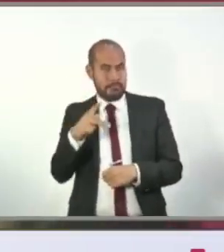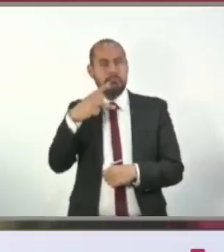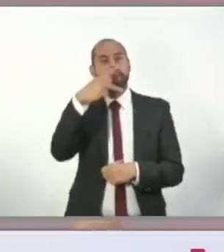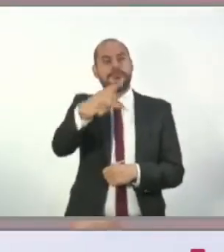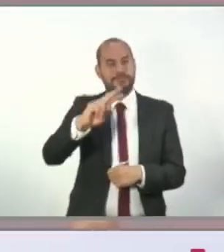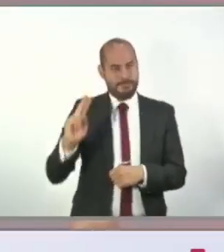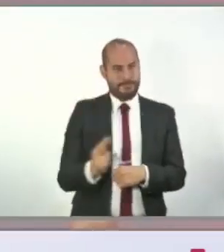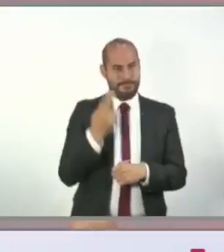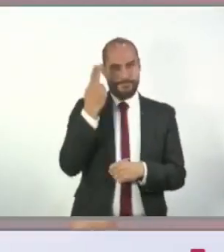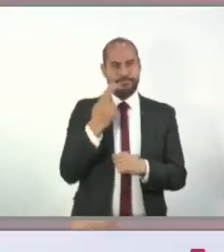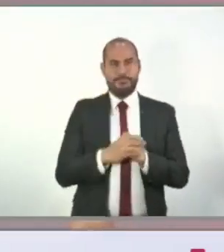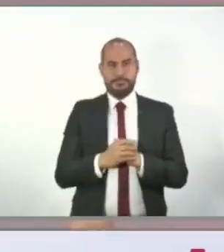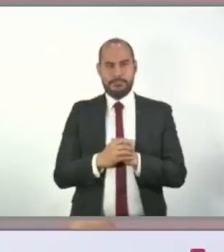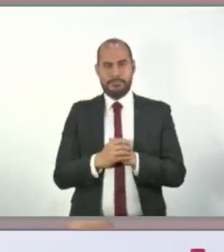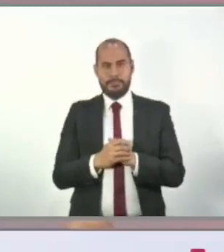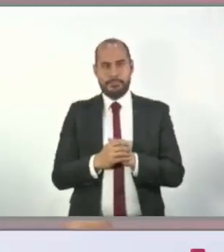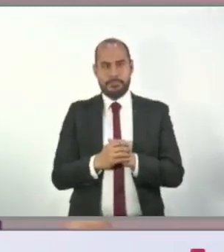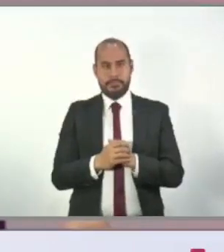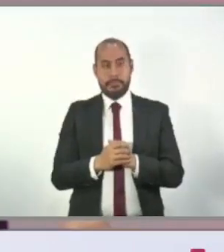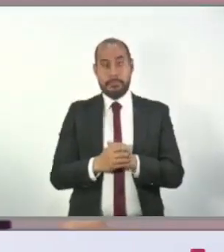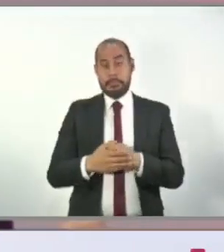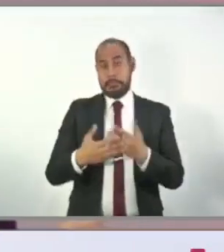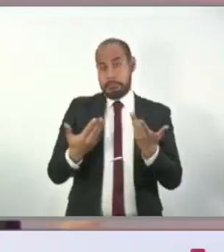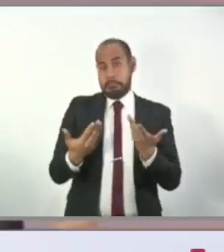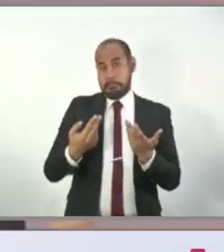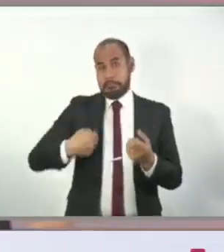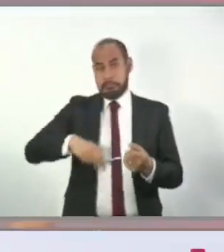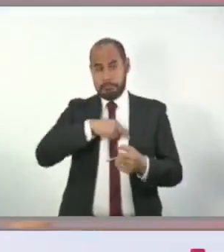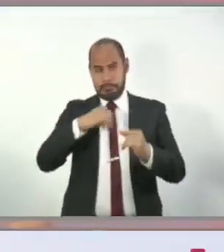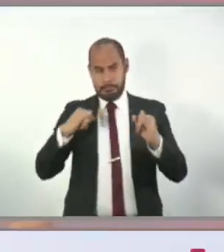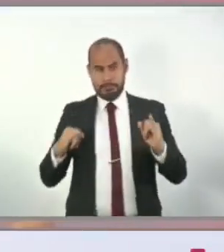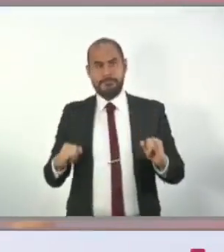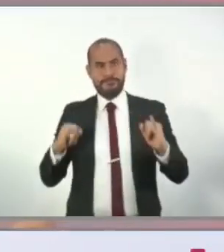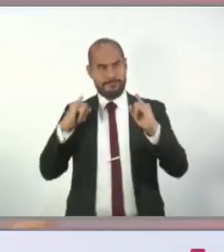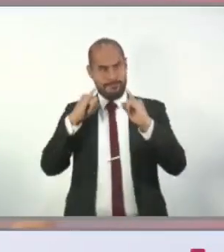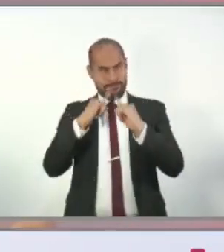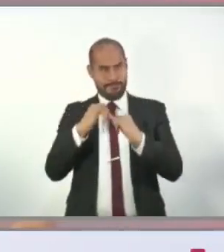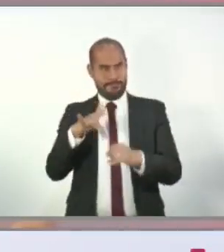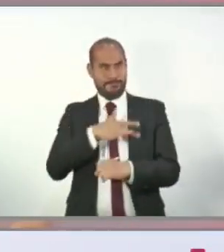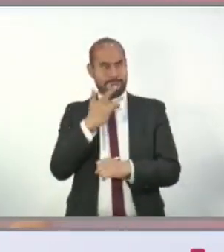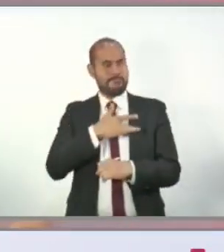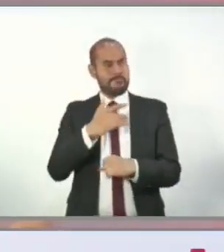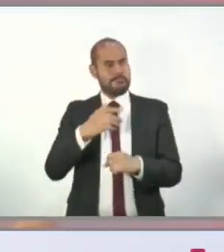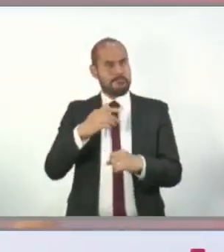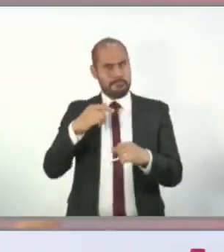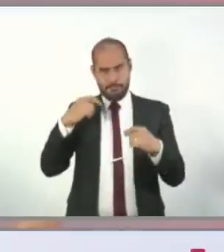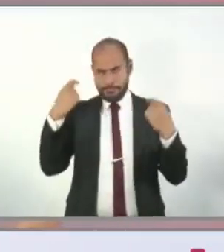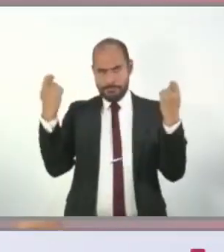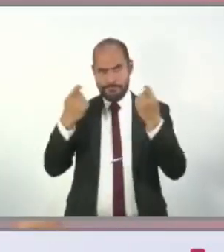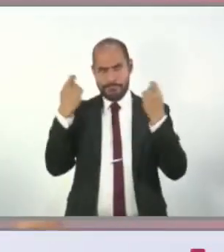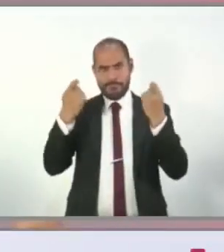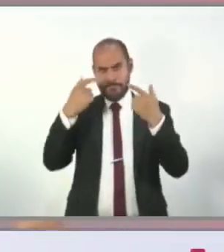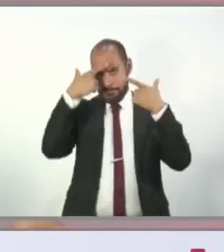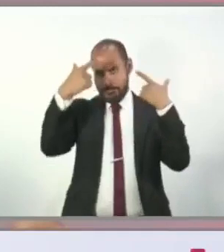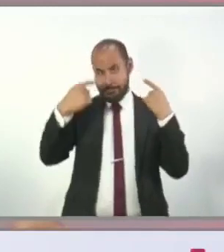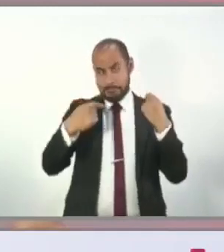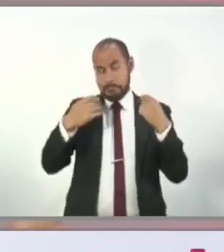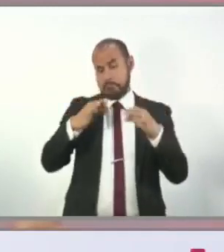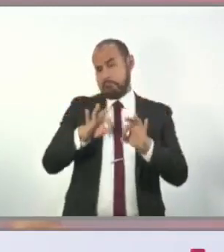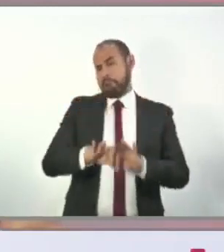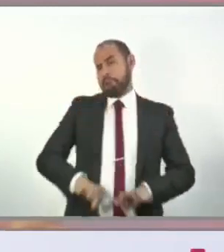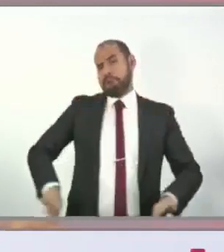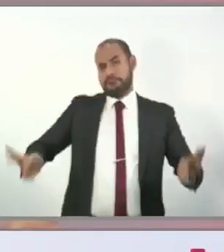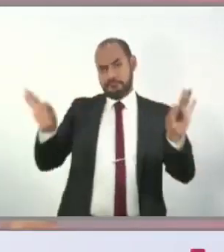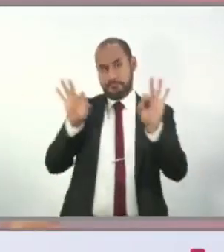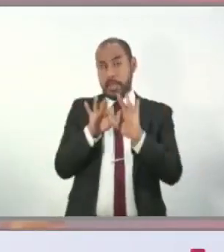universidad. En nuestra vida institucional, la ceremonia de graduación ocupa un lugar muy relevante.